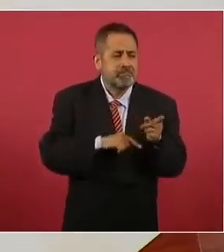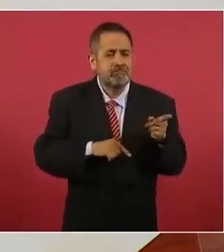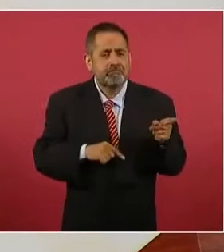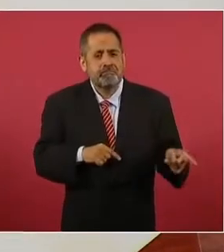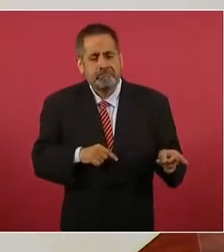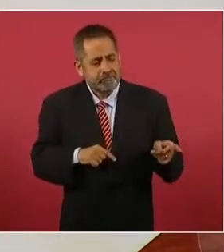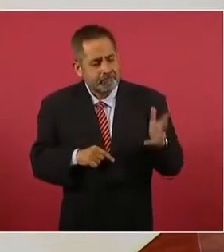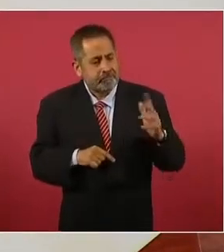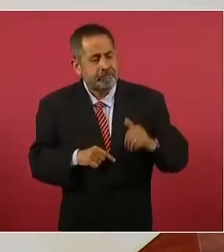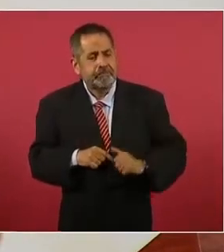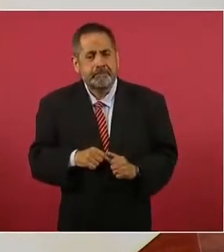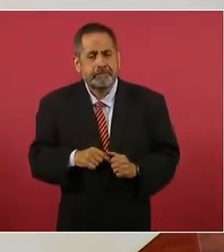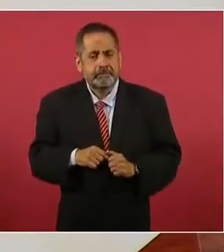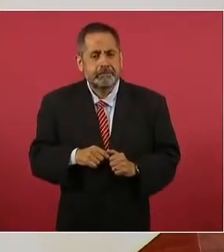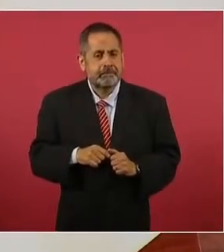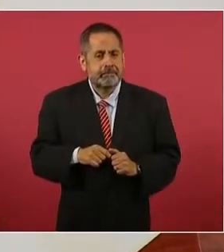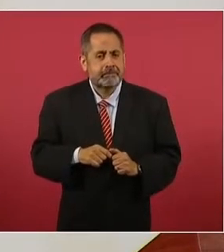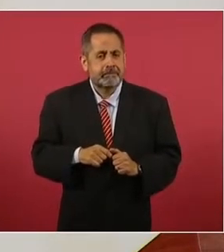el